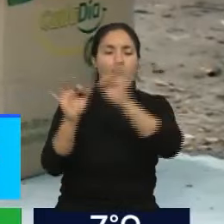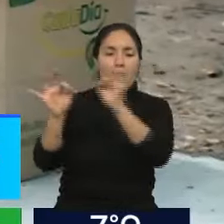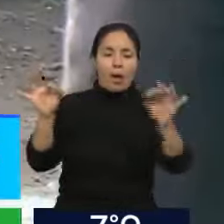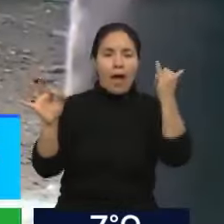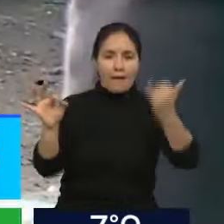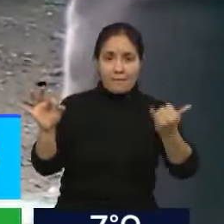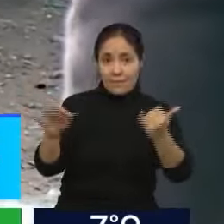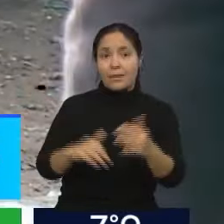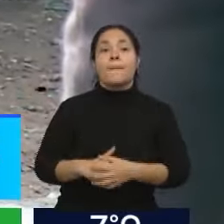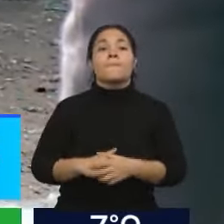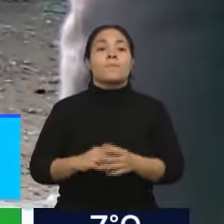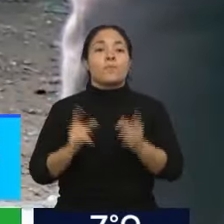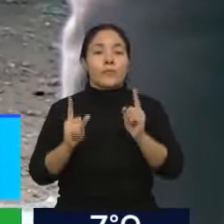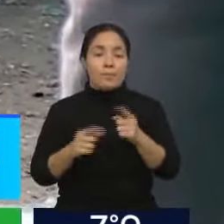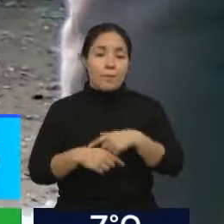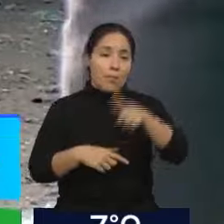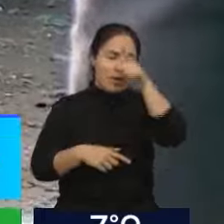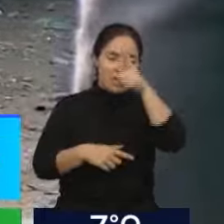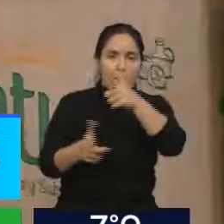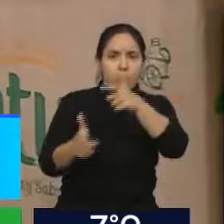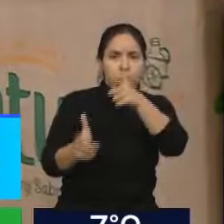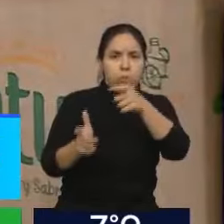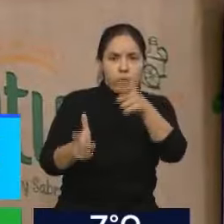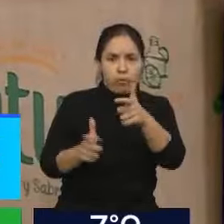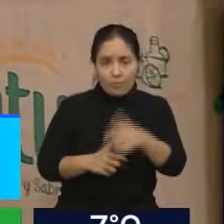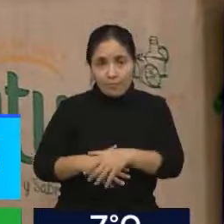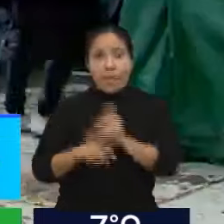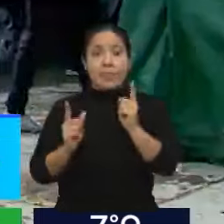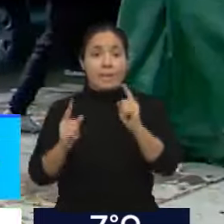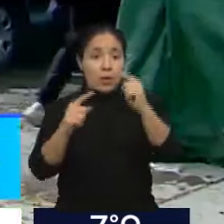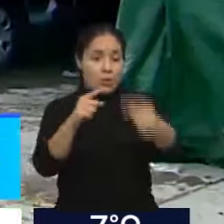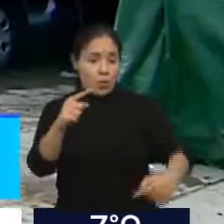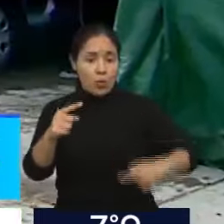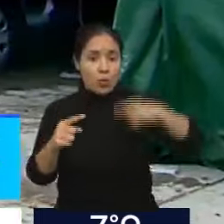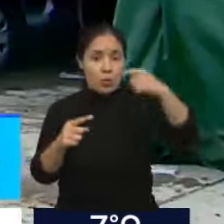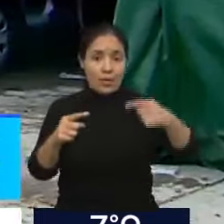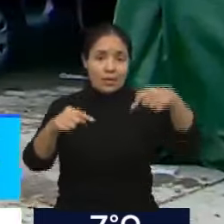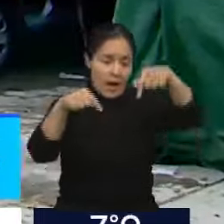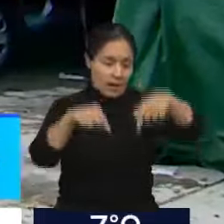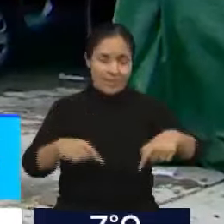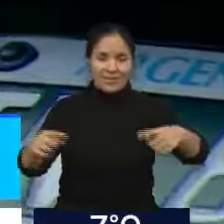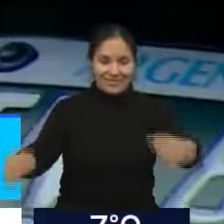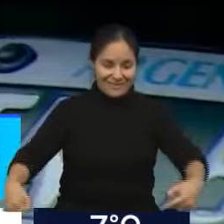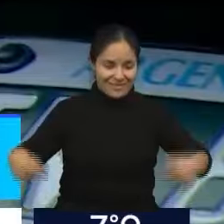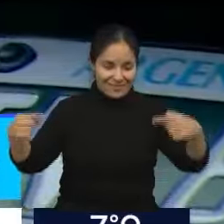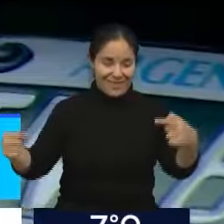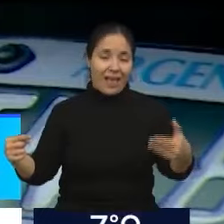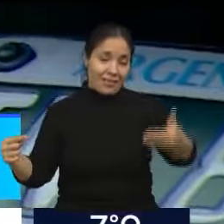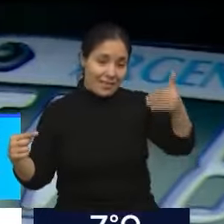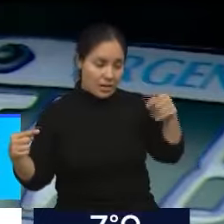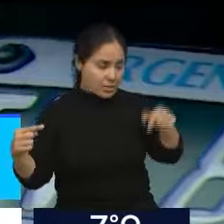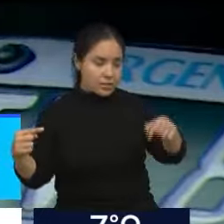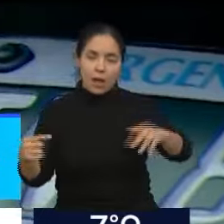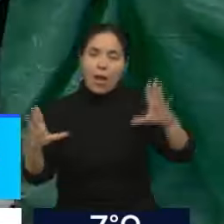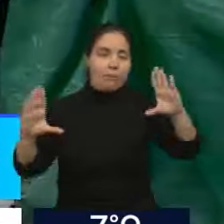persecución policial y los disparos que efectuaron los policías. También las cubiertas traseras reventadas por la huida, chocaron un montón